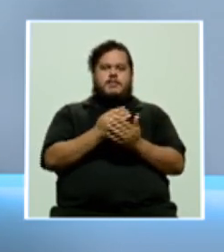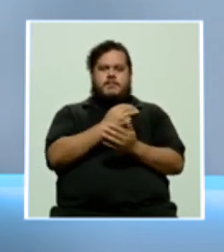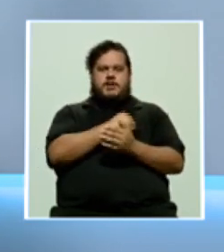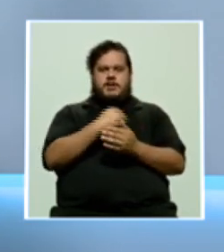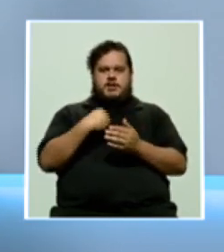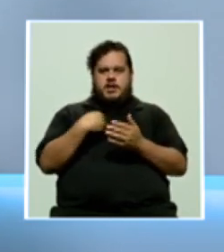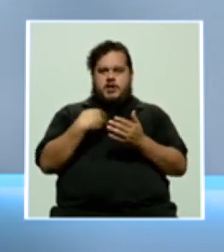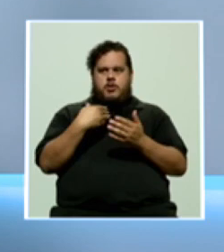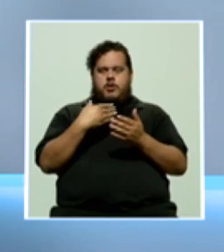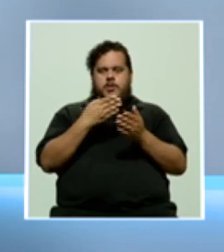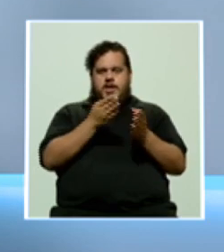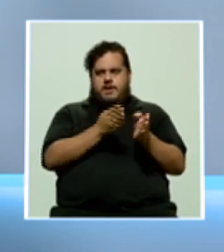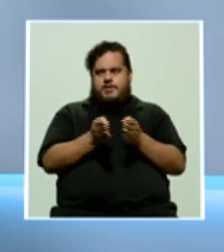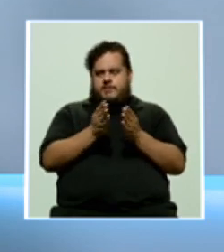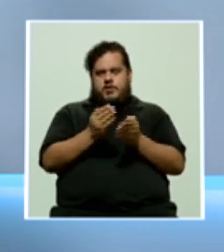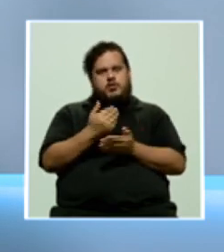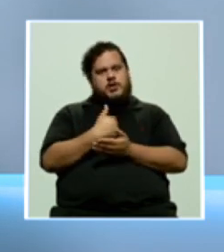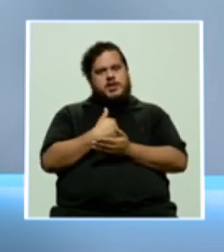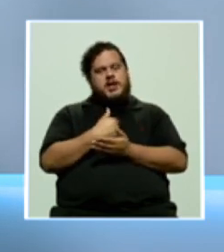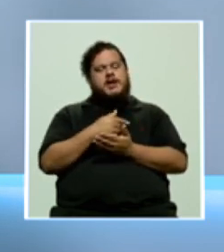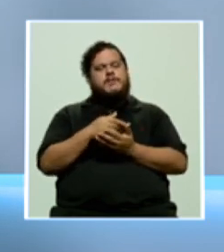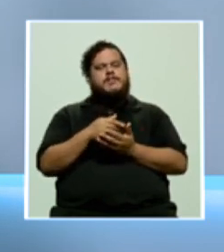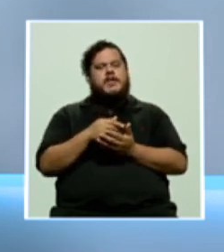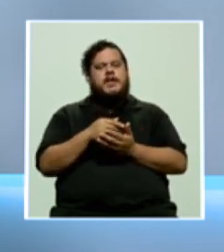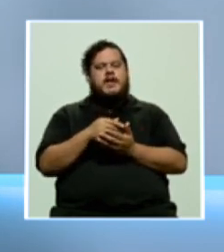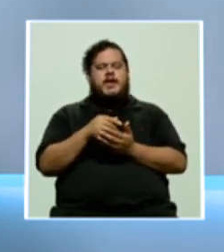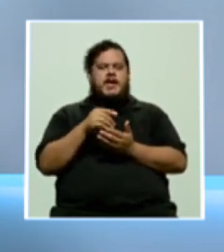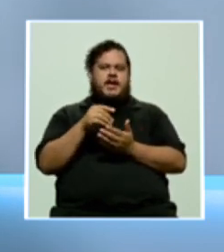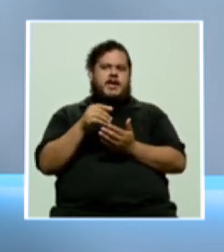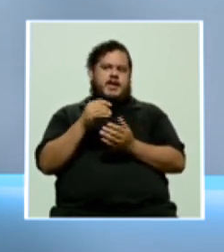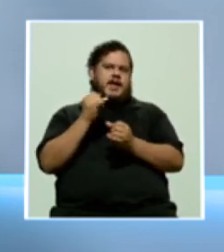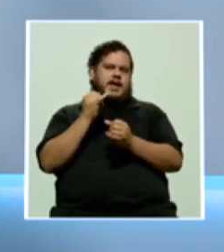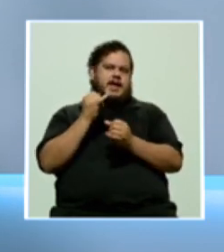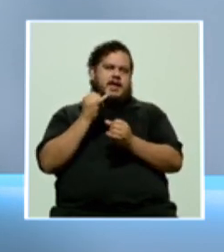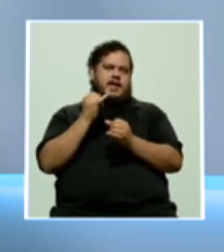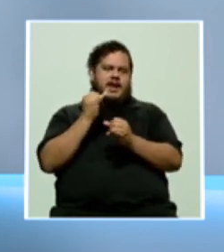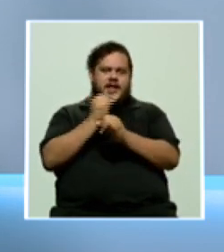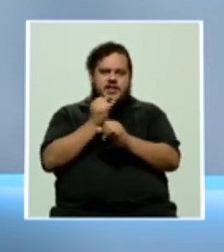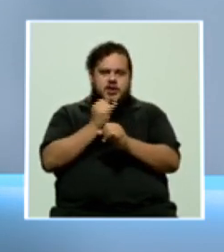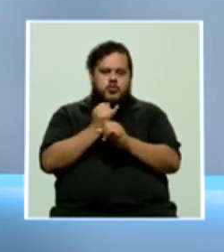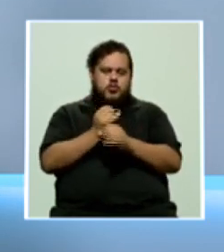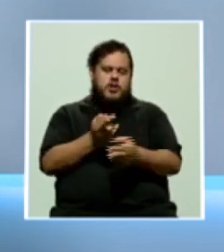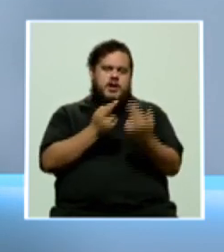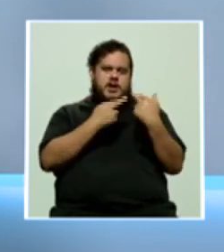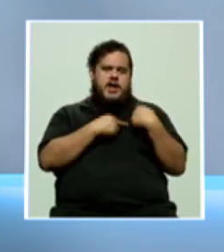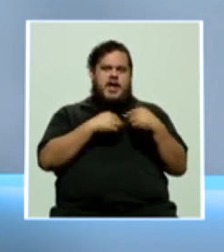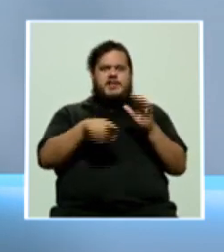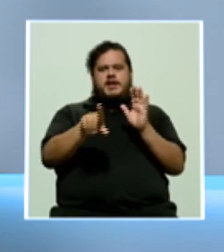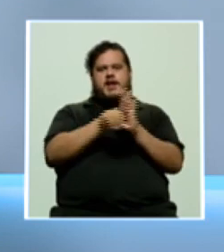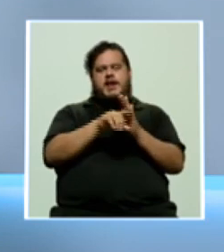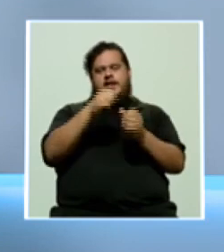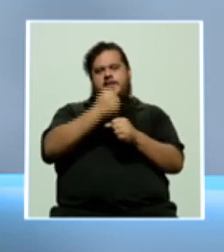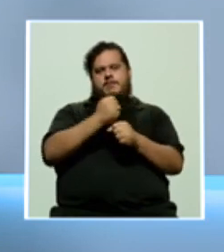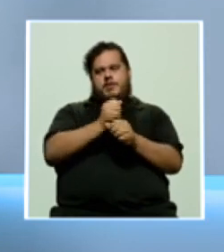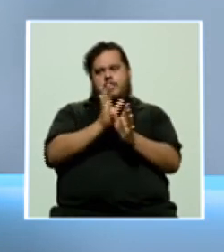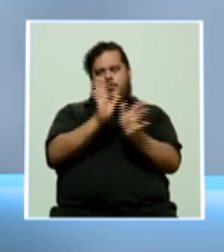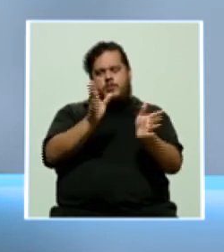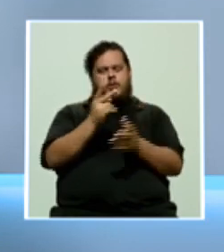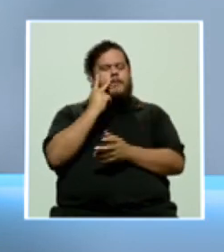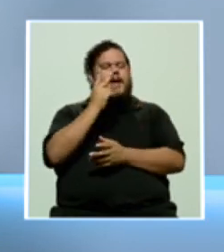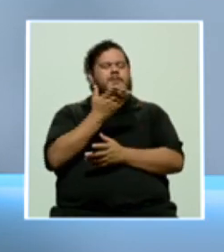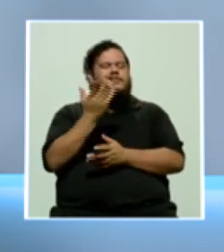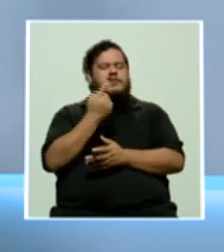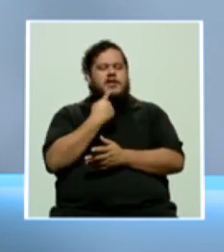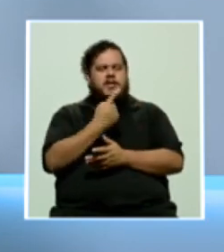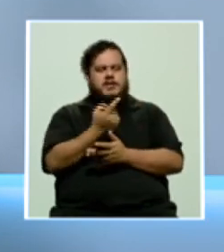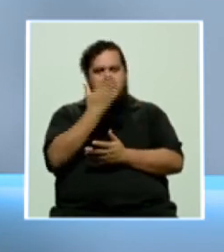quien tiene pues el ente rector o es el ente rector de lo que es la Ley de Empleo Público. Veamos más o menos qué dicen, porque